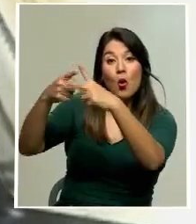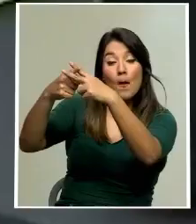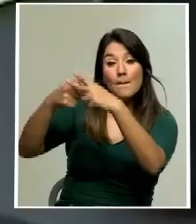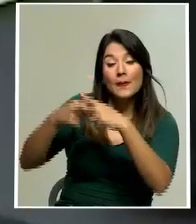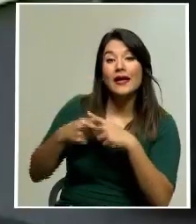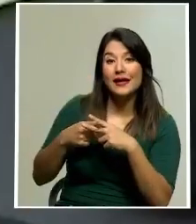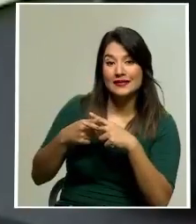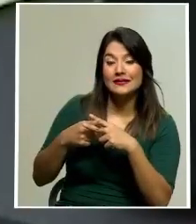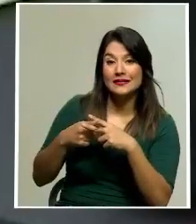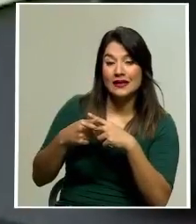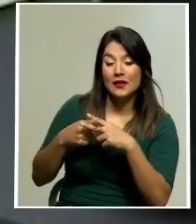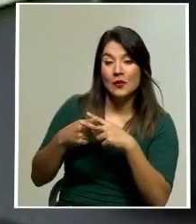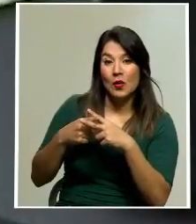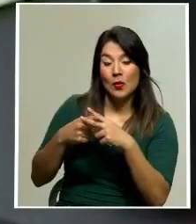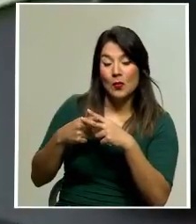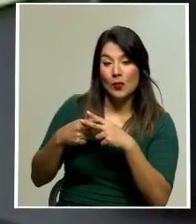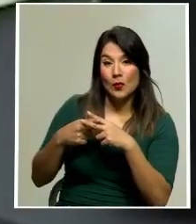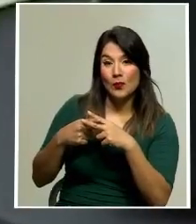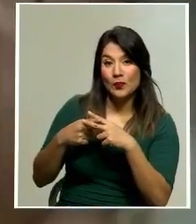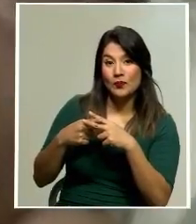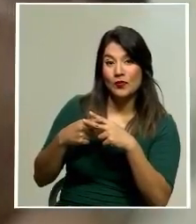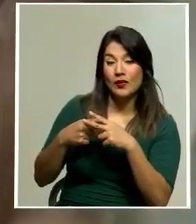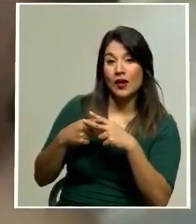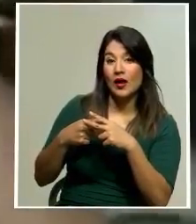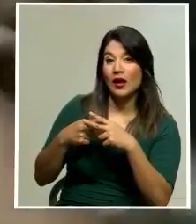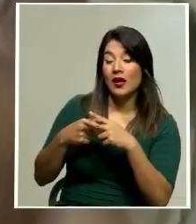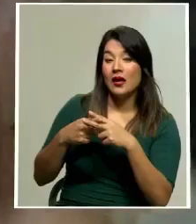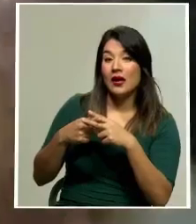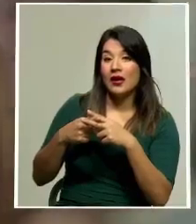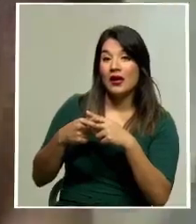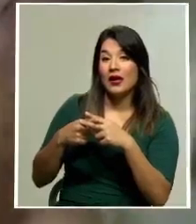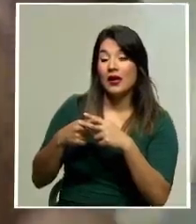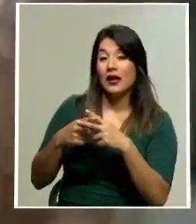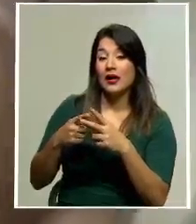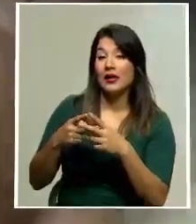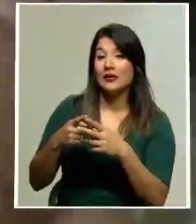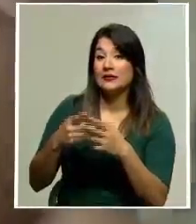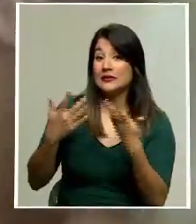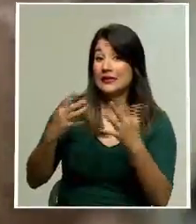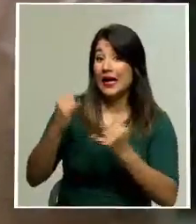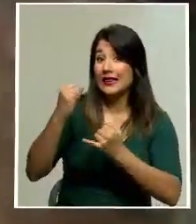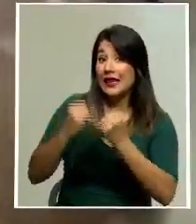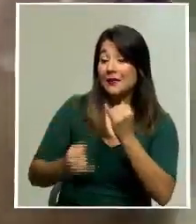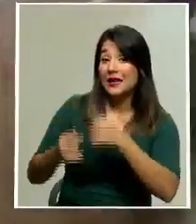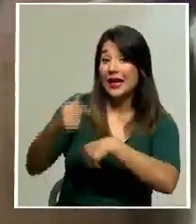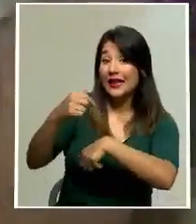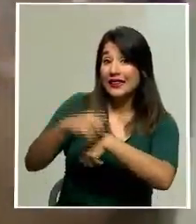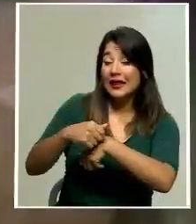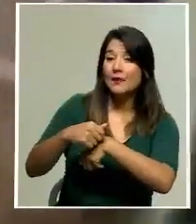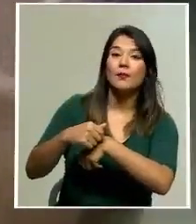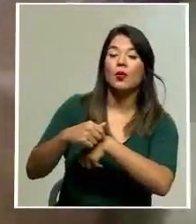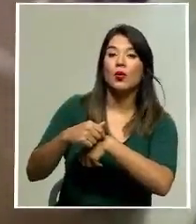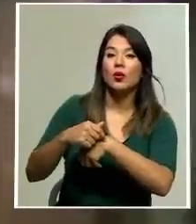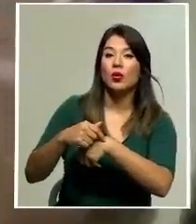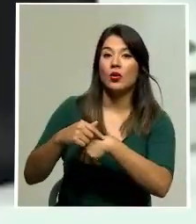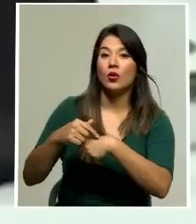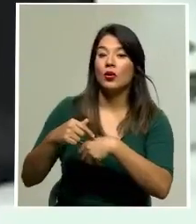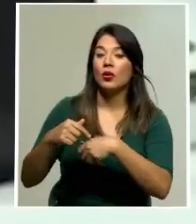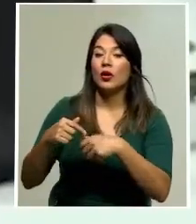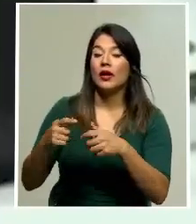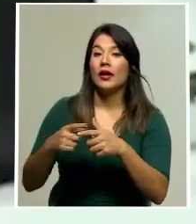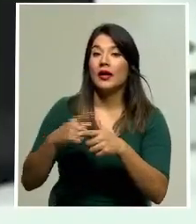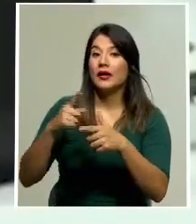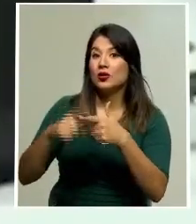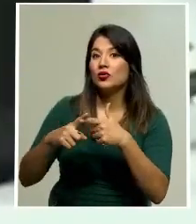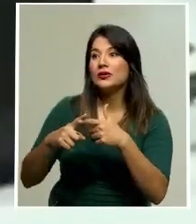sector del sector público no financiero ya no son de este año, sino del año entrante y del